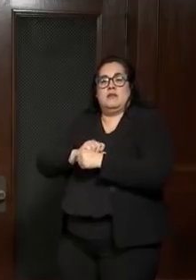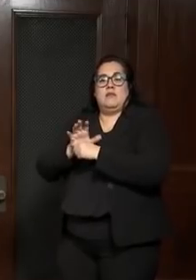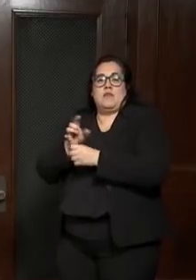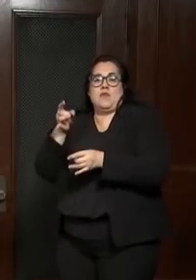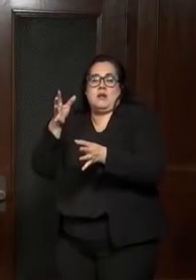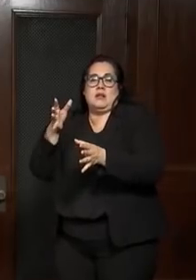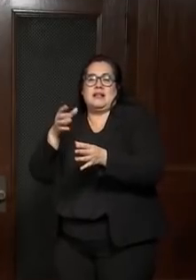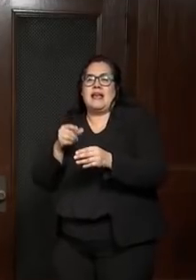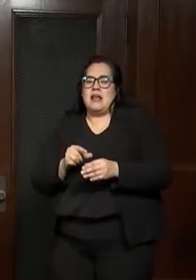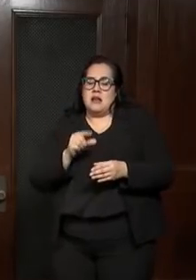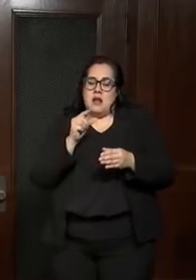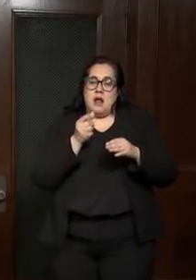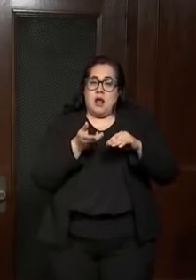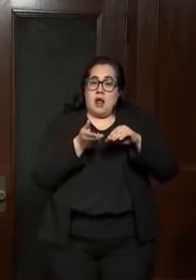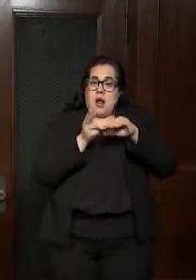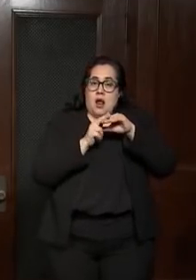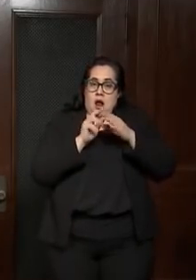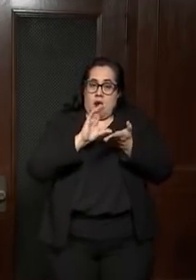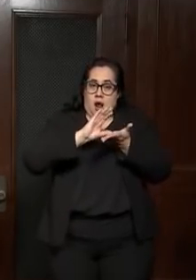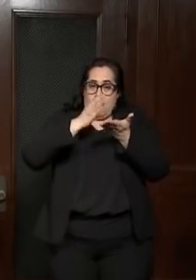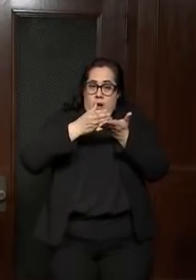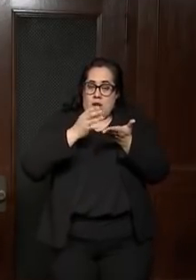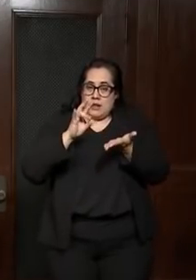en incrementos de $700,